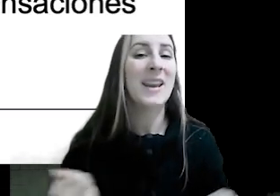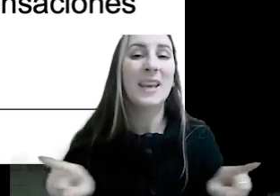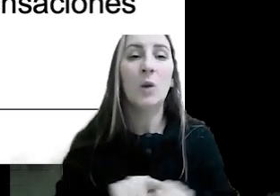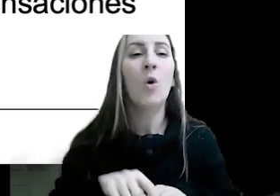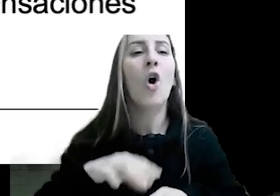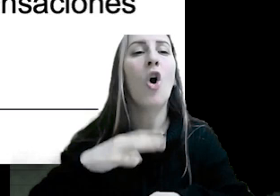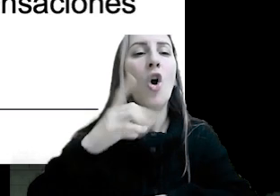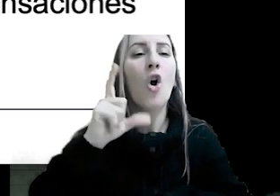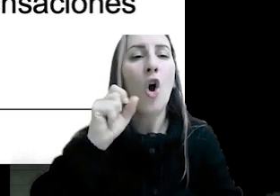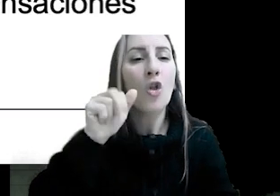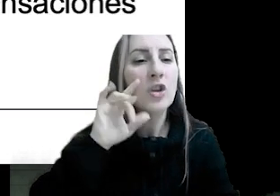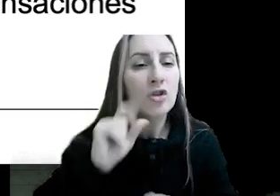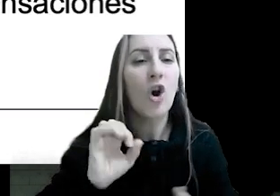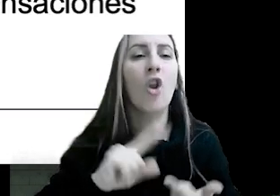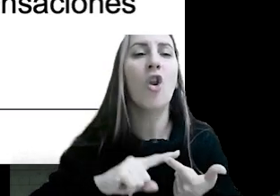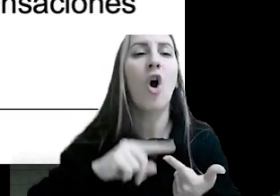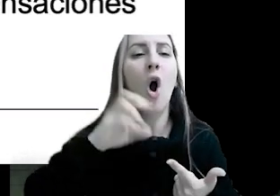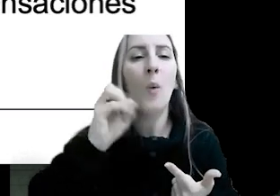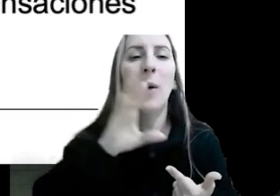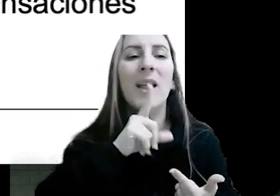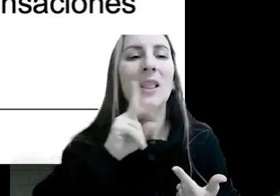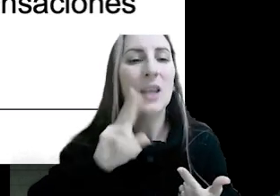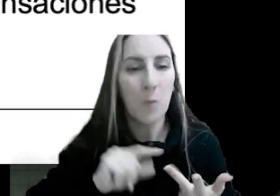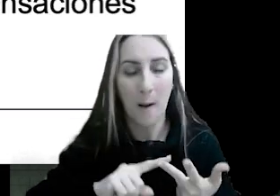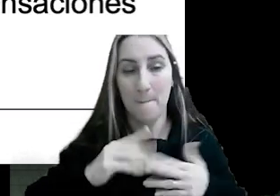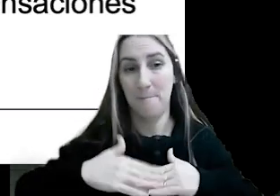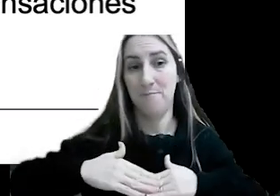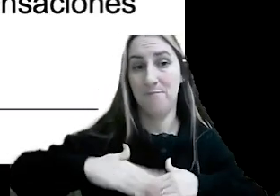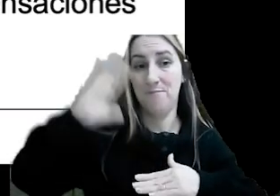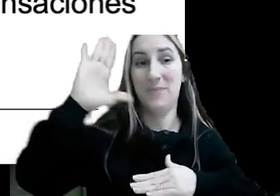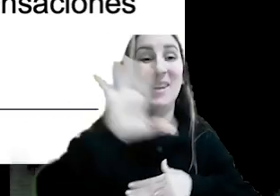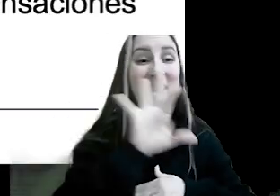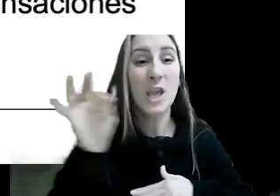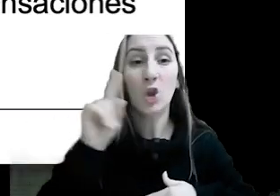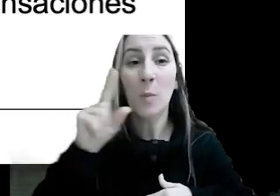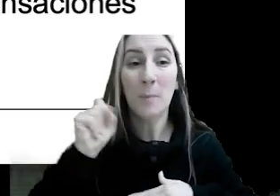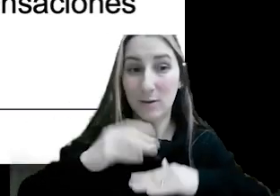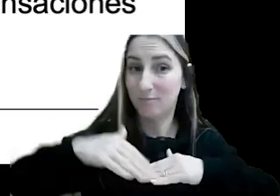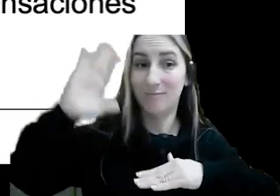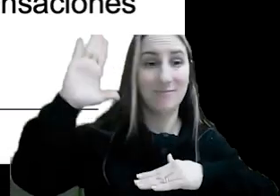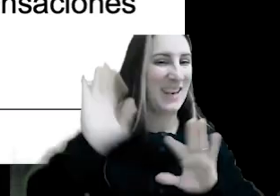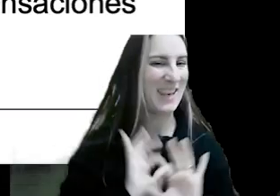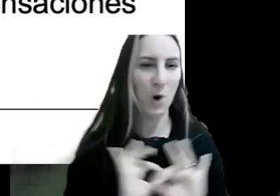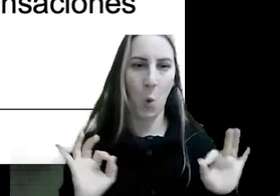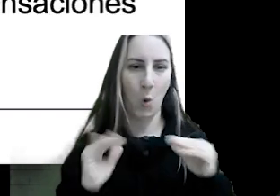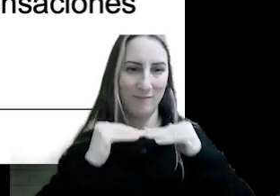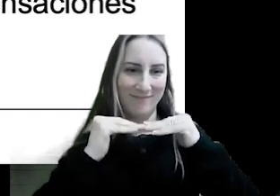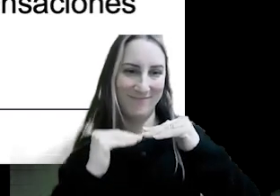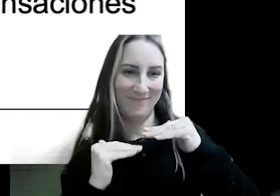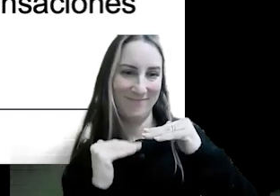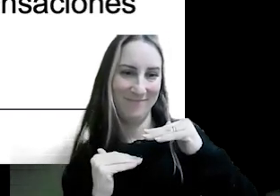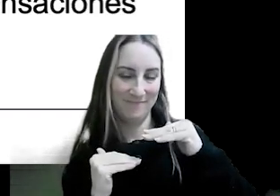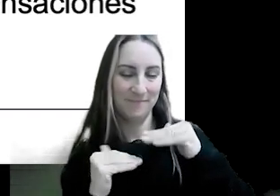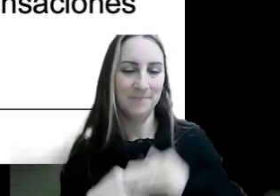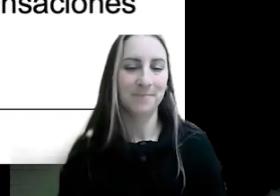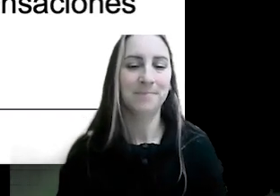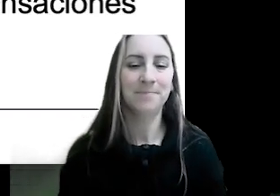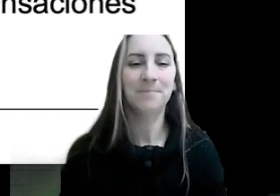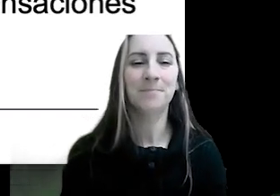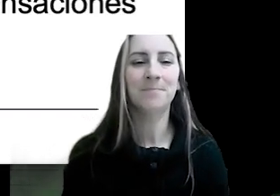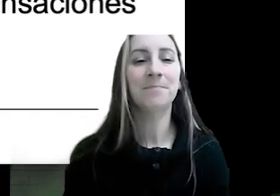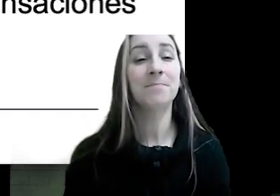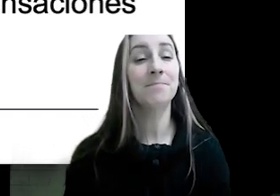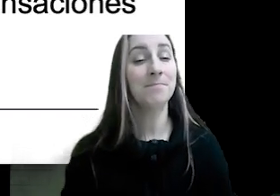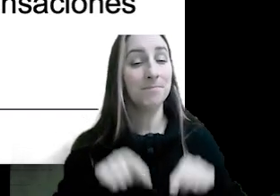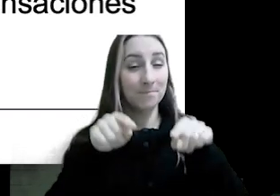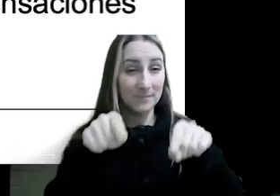de punibilidad. O sea, ninguno es superior a los 500.000 pesos. Em, en este